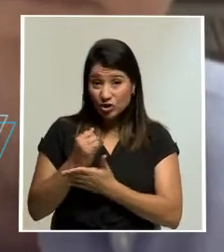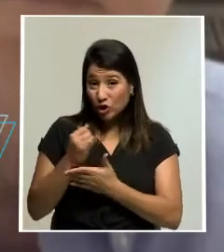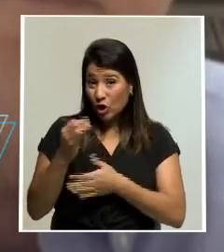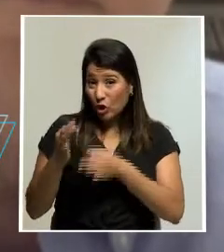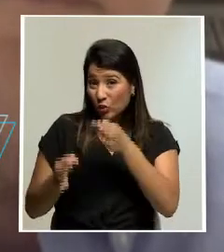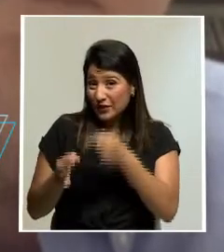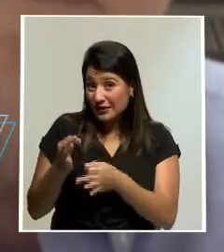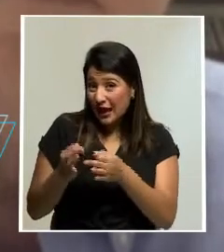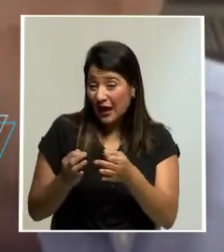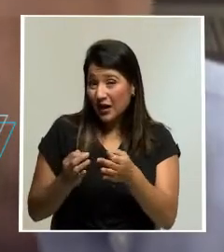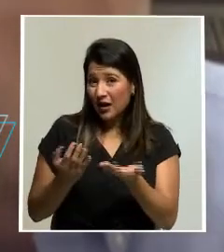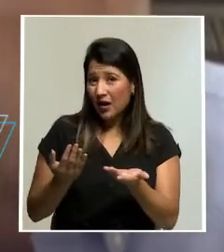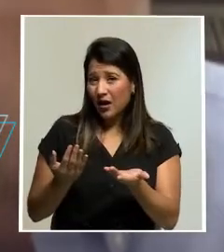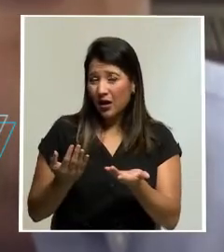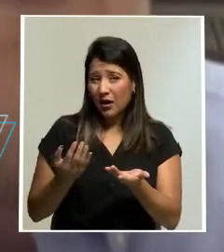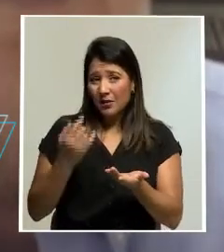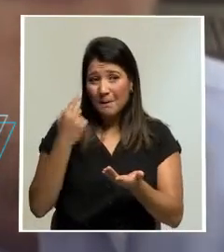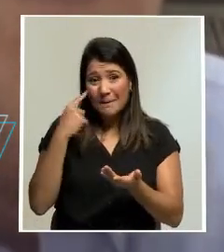gente?